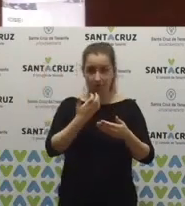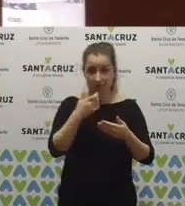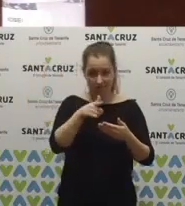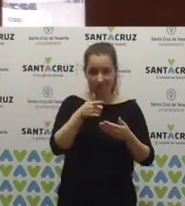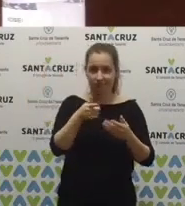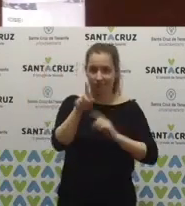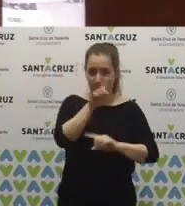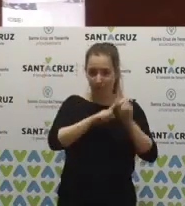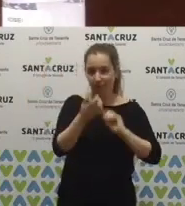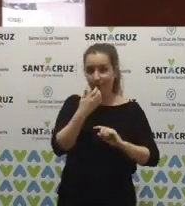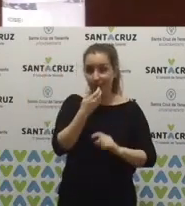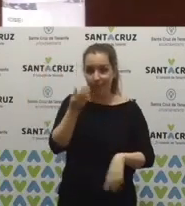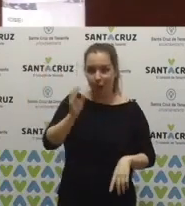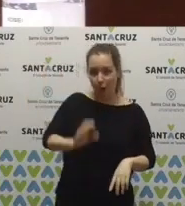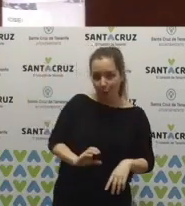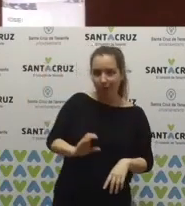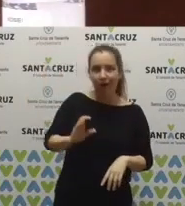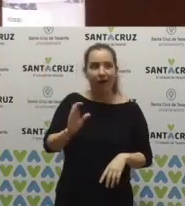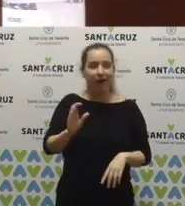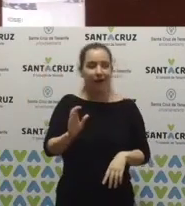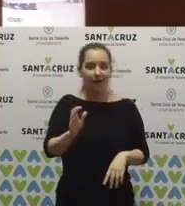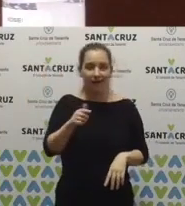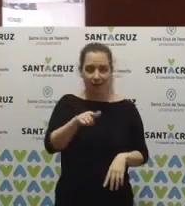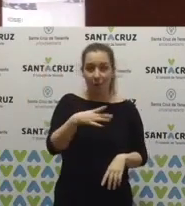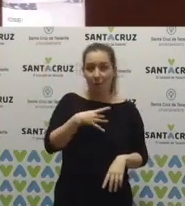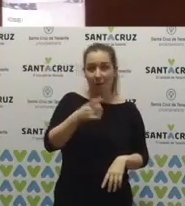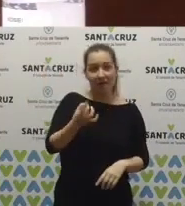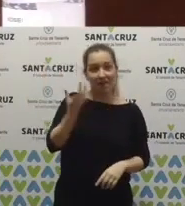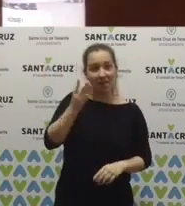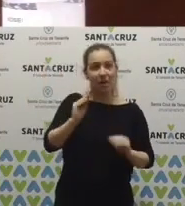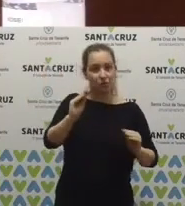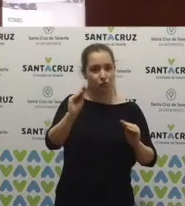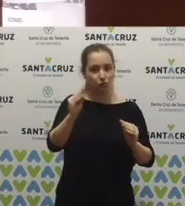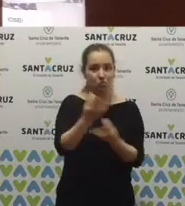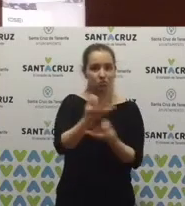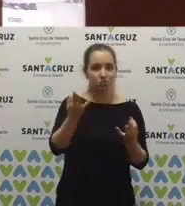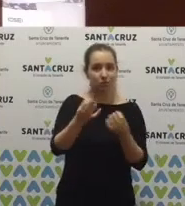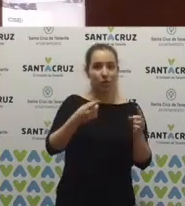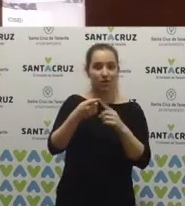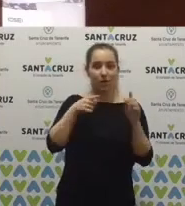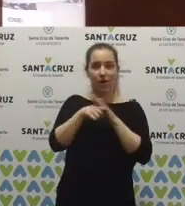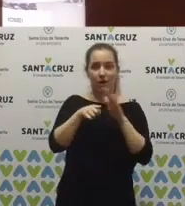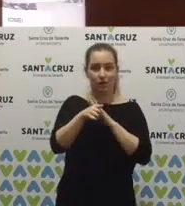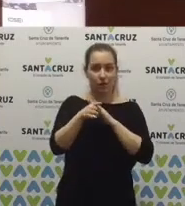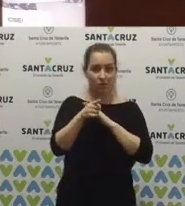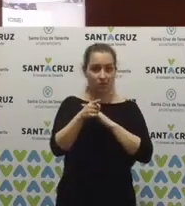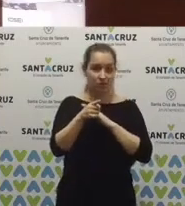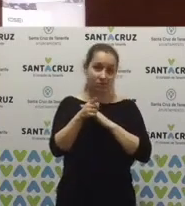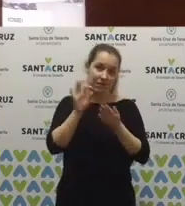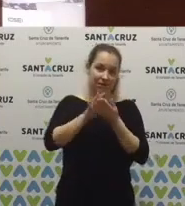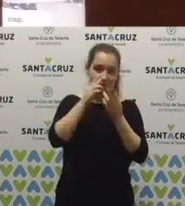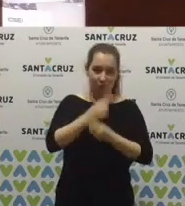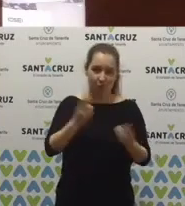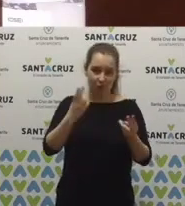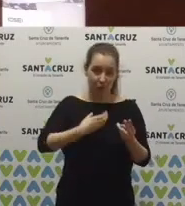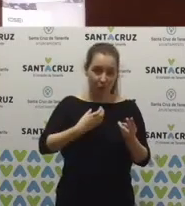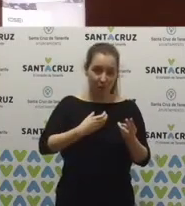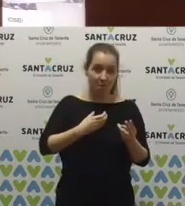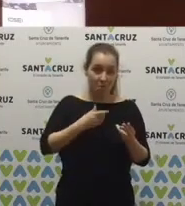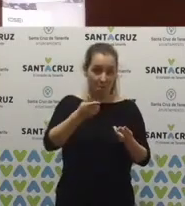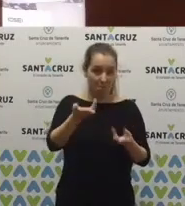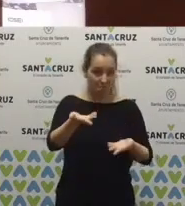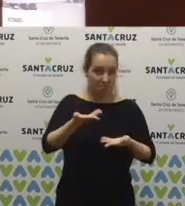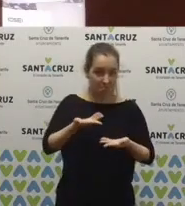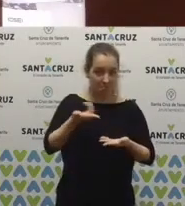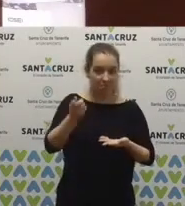mes igual tienen ideas válidas sobre cómo gestionar los servicios públicos de ayuntamientos pero también hay que preguntarse qué sentido tiene que esté